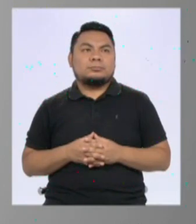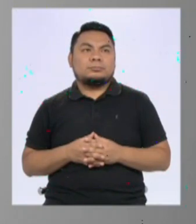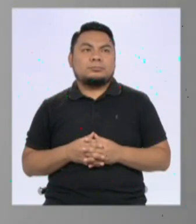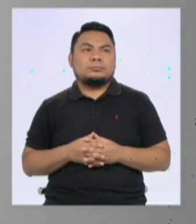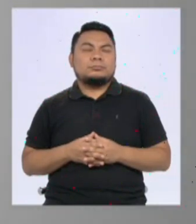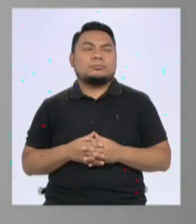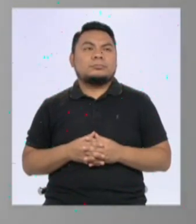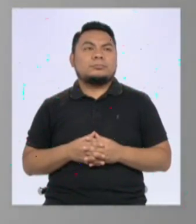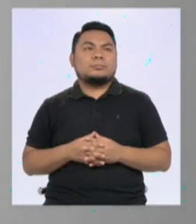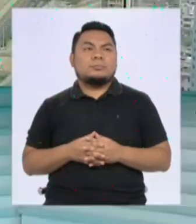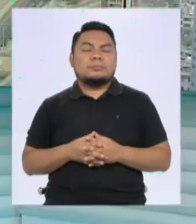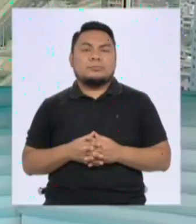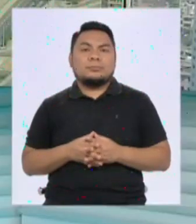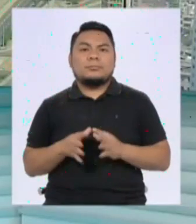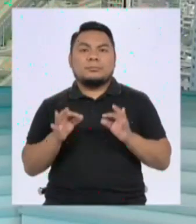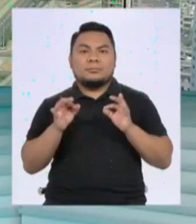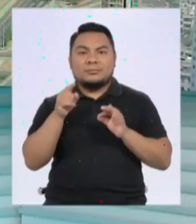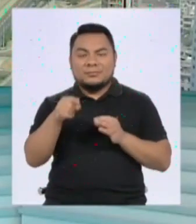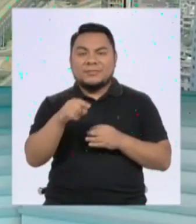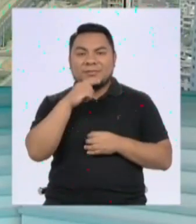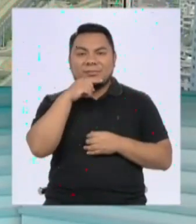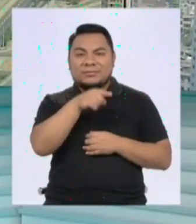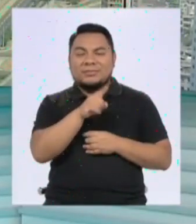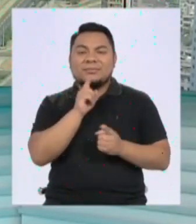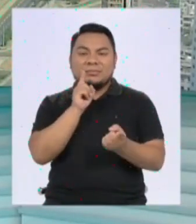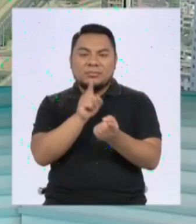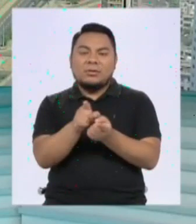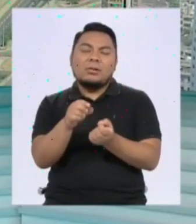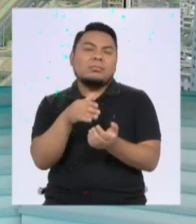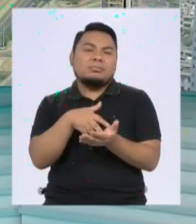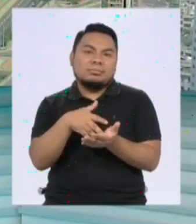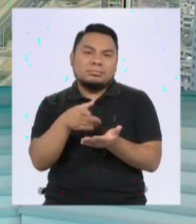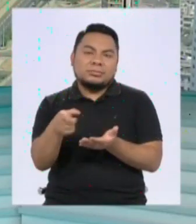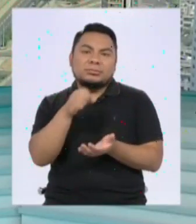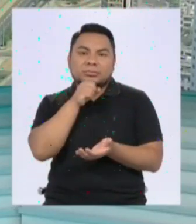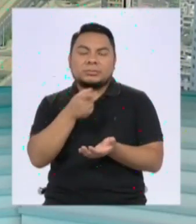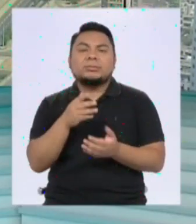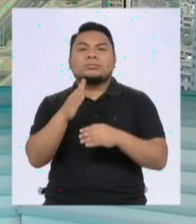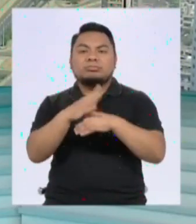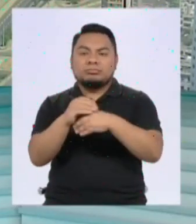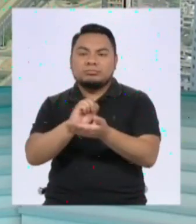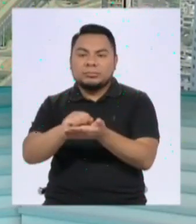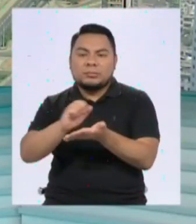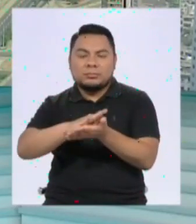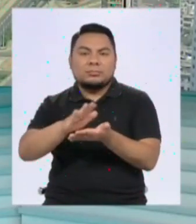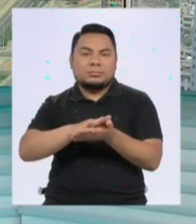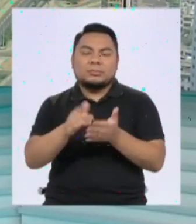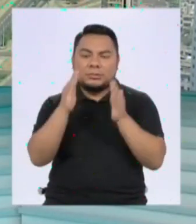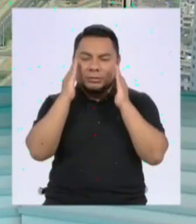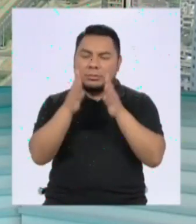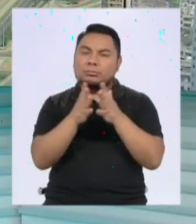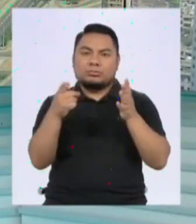no está precisamente en nuestra población más vulnerable a la que a la que hay que prestar muchísima atención